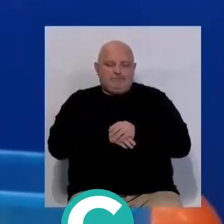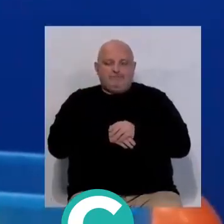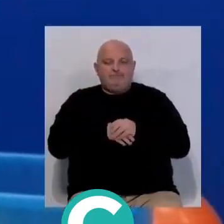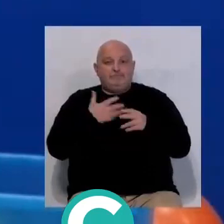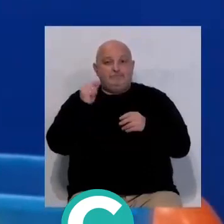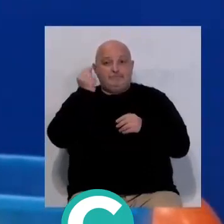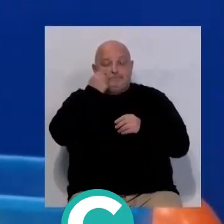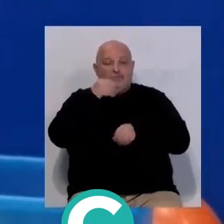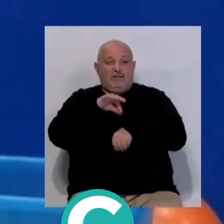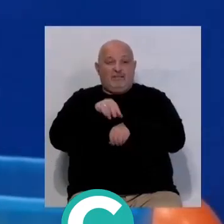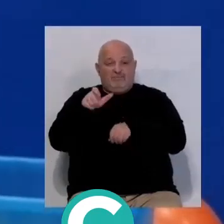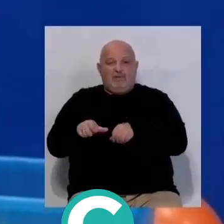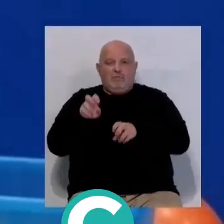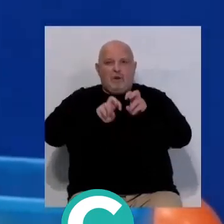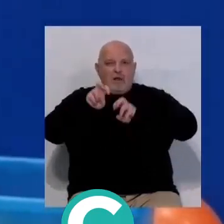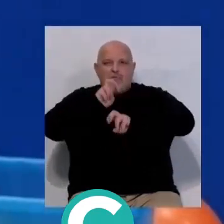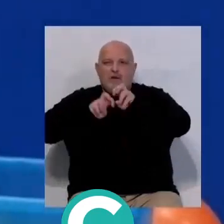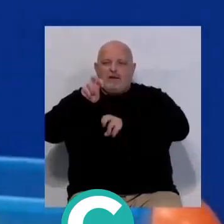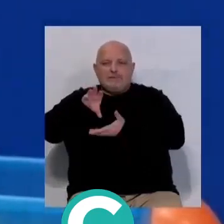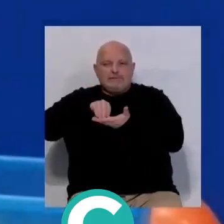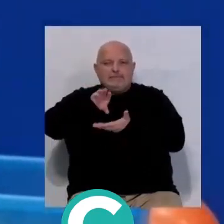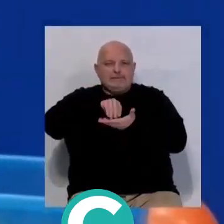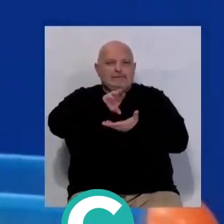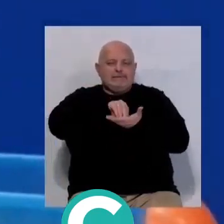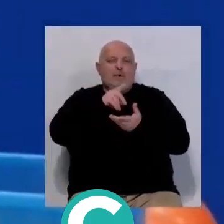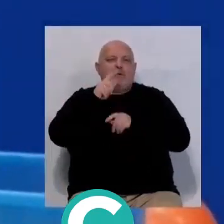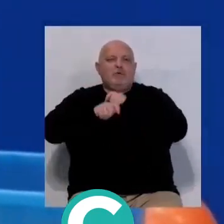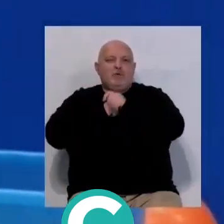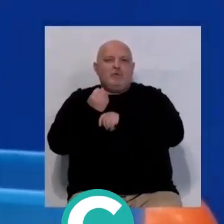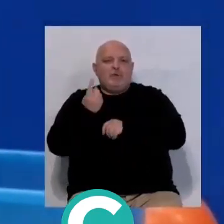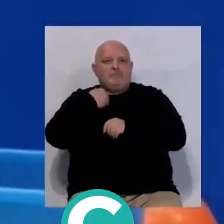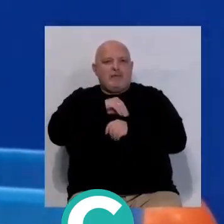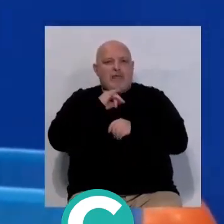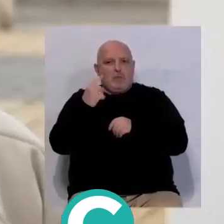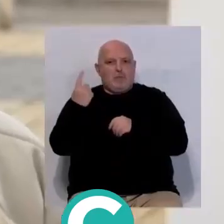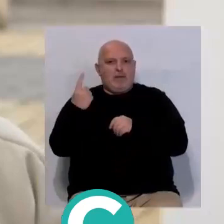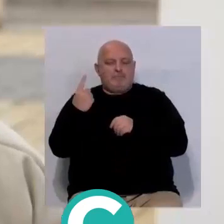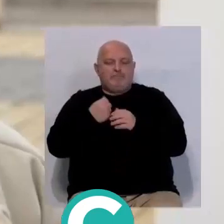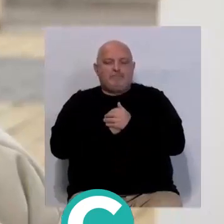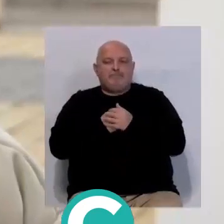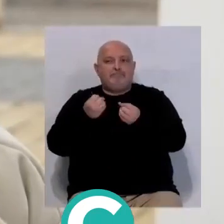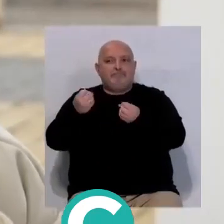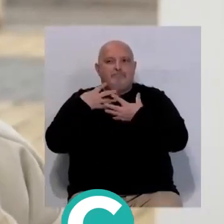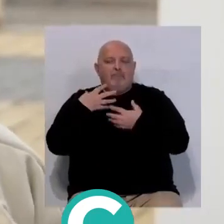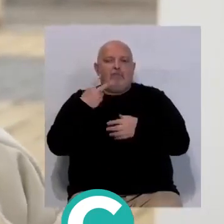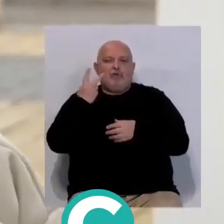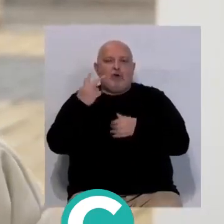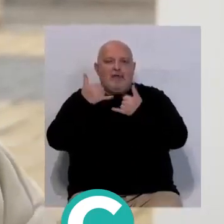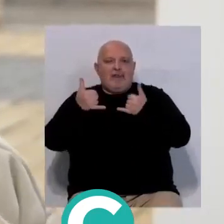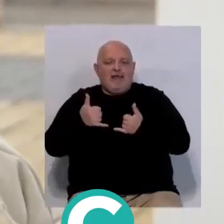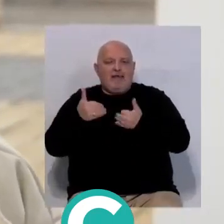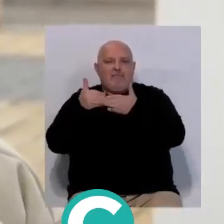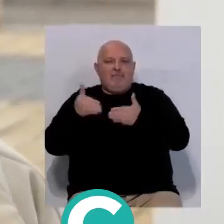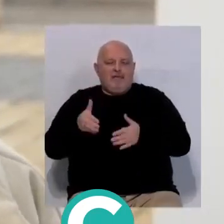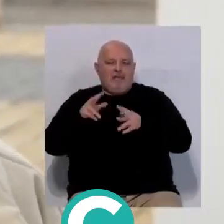cuando nos enteramos de la enfermedad de ella buscábamos información y había una asociación a nivel de España y nos comentaron que habían 2 líneas de investigación